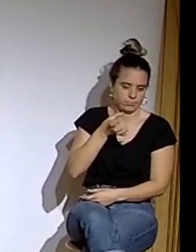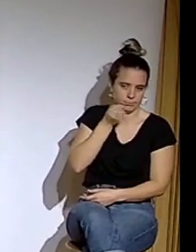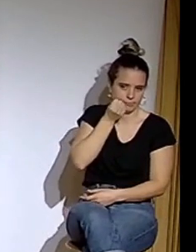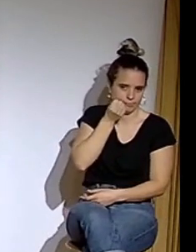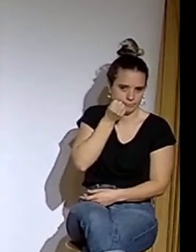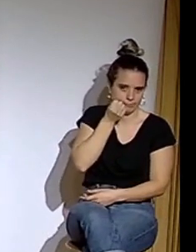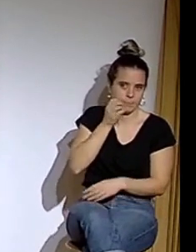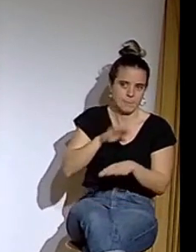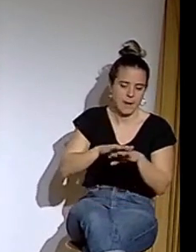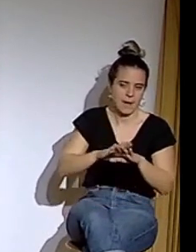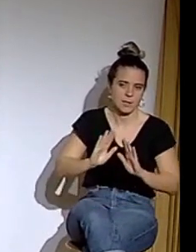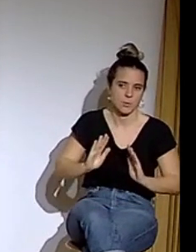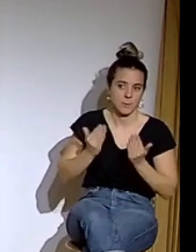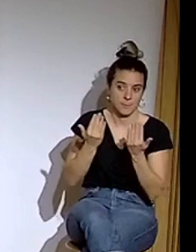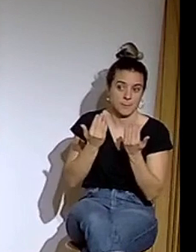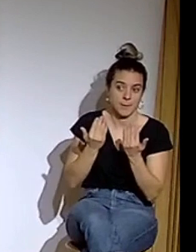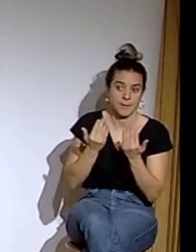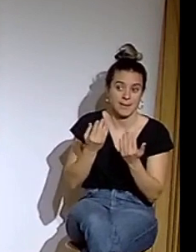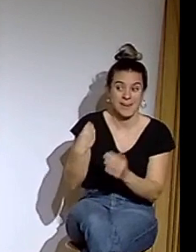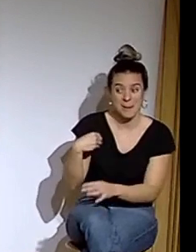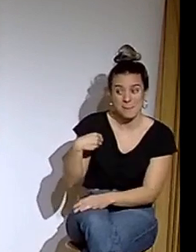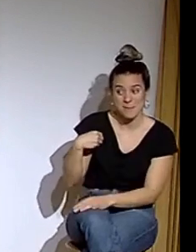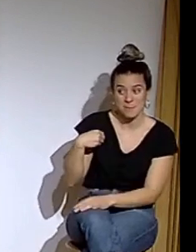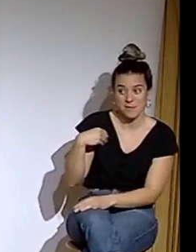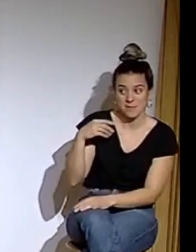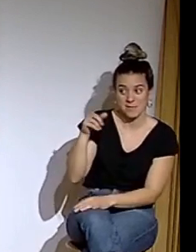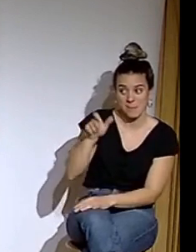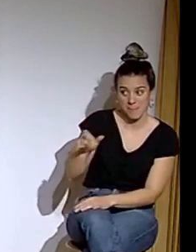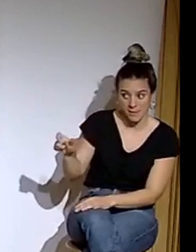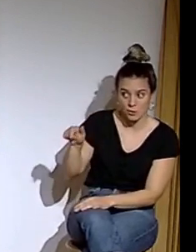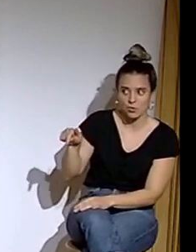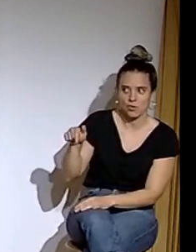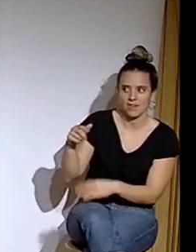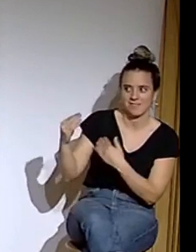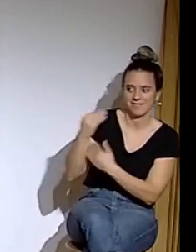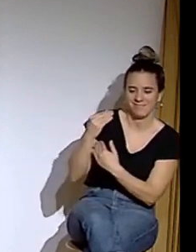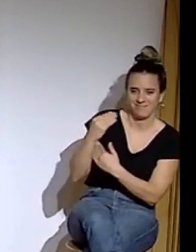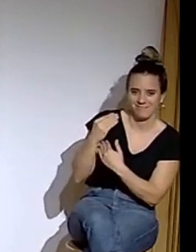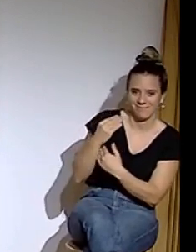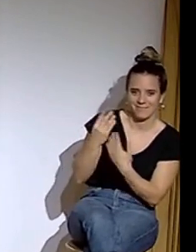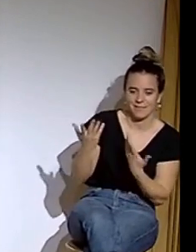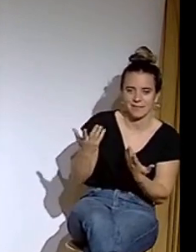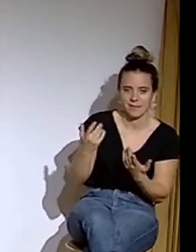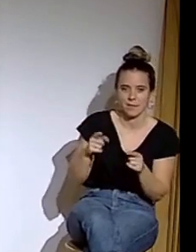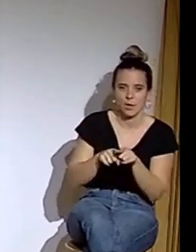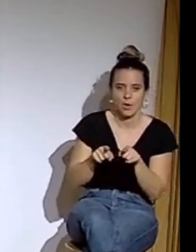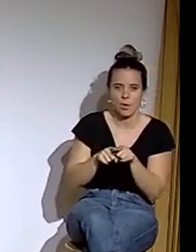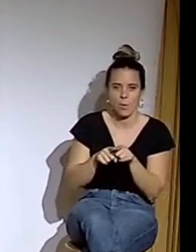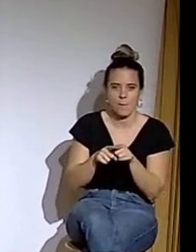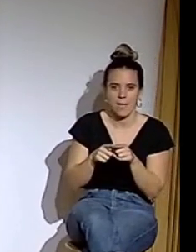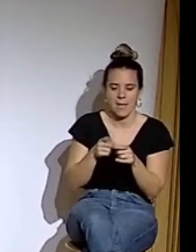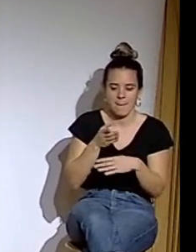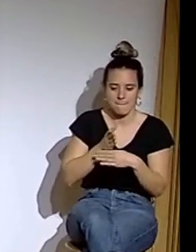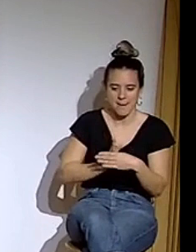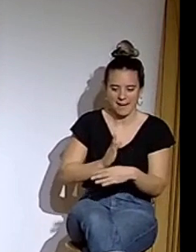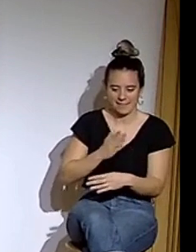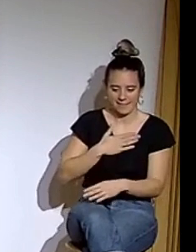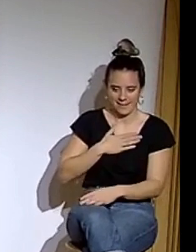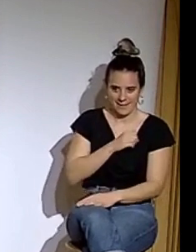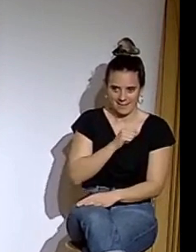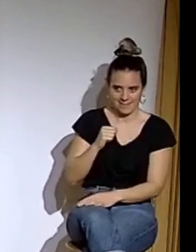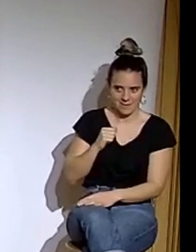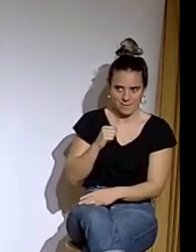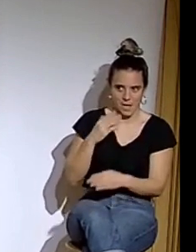estas personas Cómo se rompe o cómo se Lidia con el miedo de exponer esta parte que